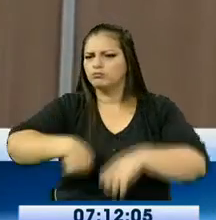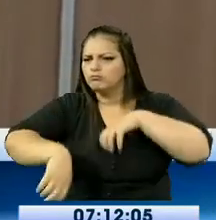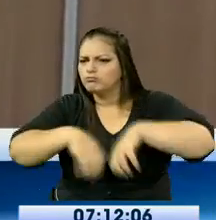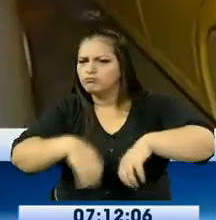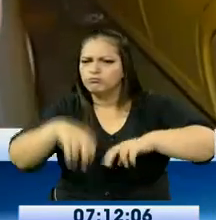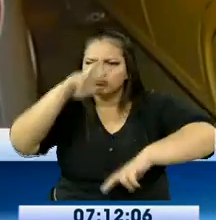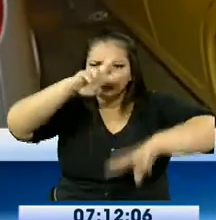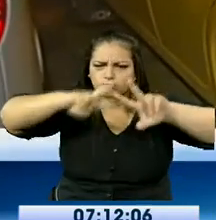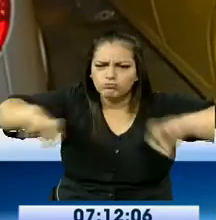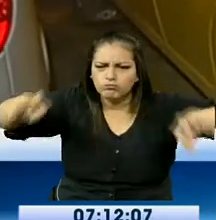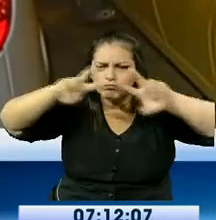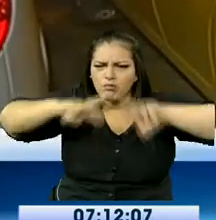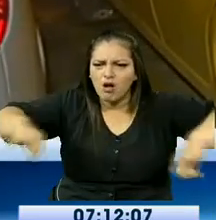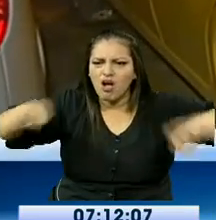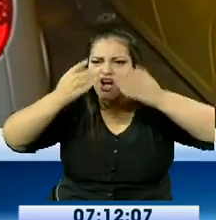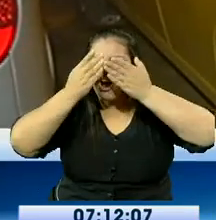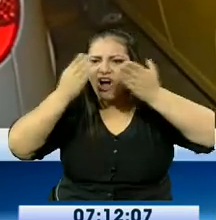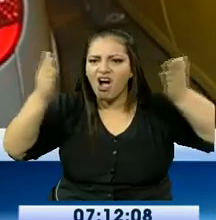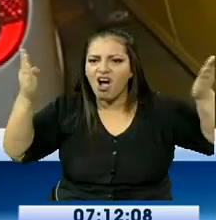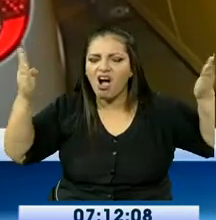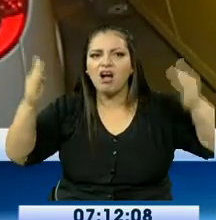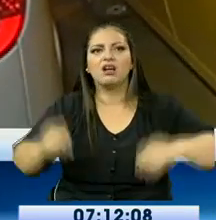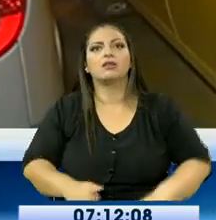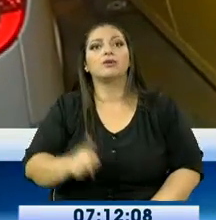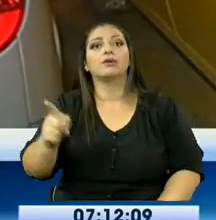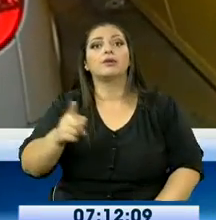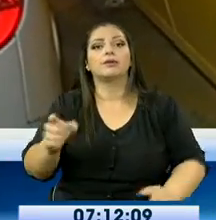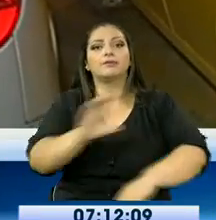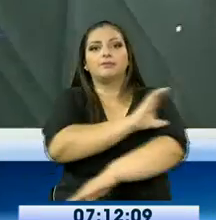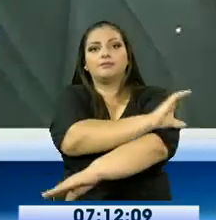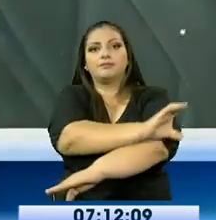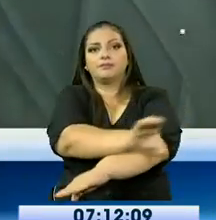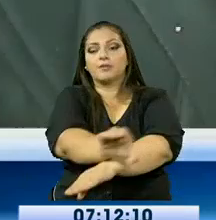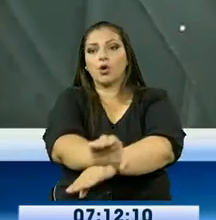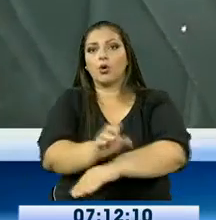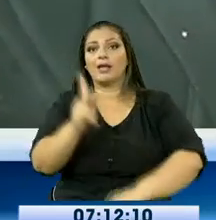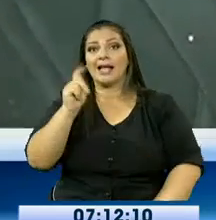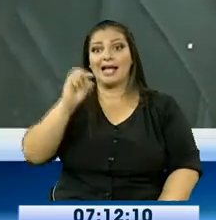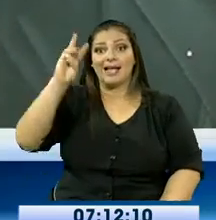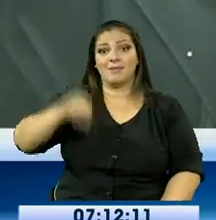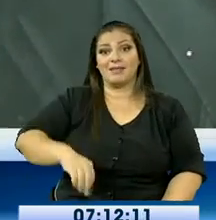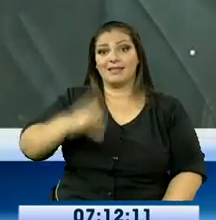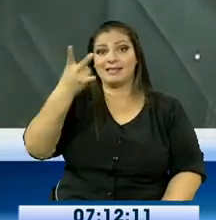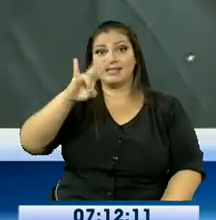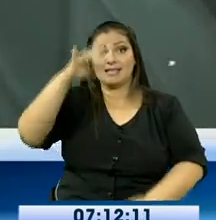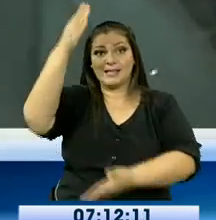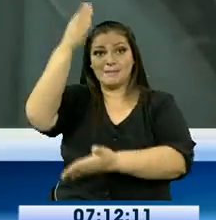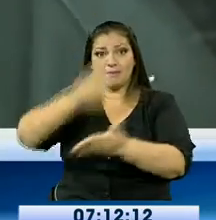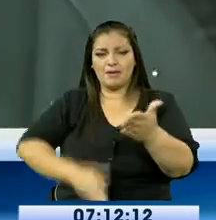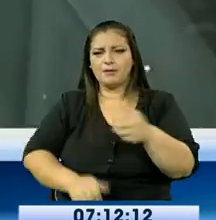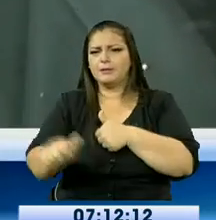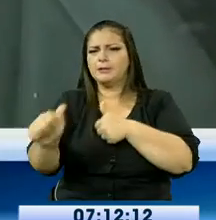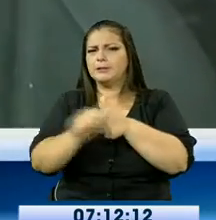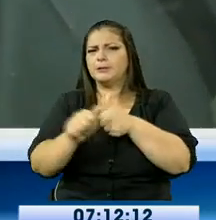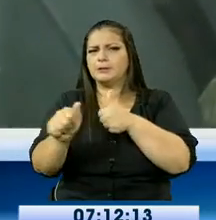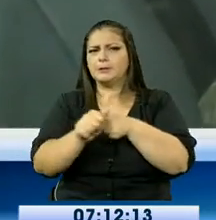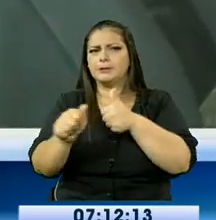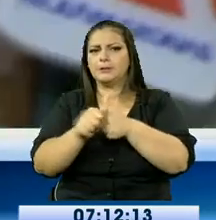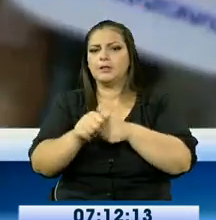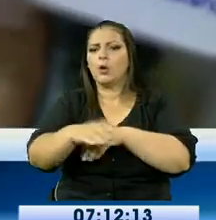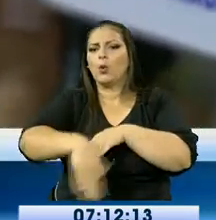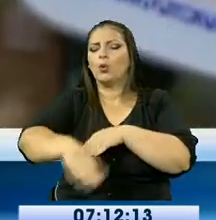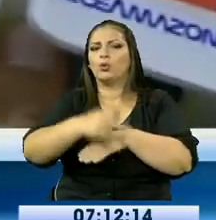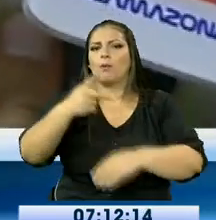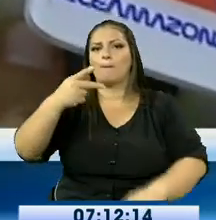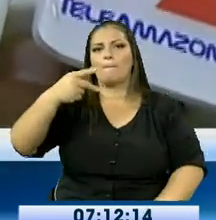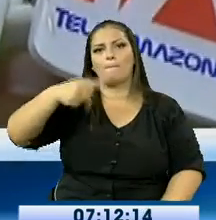Policía Nacional en el kilómetro 17 y medio de la vía a la costa, a la altura del balneario Puerto Hondo.